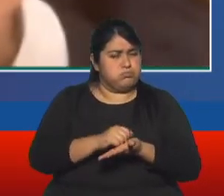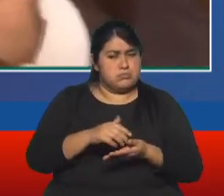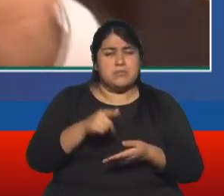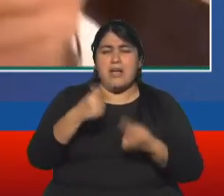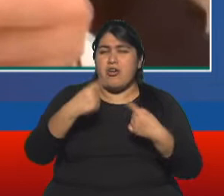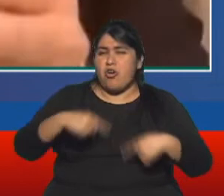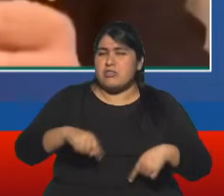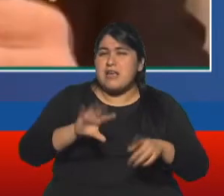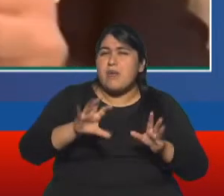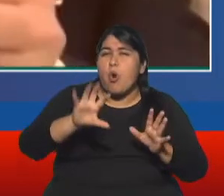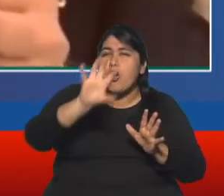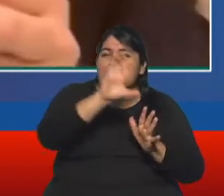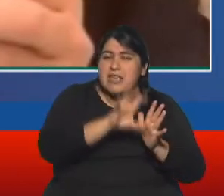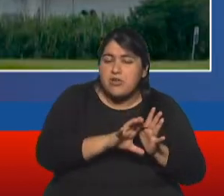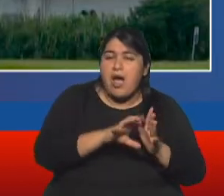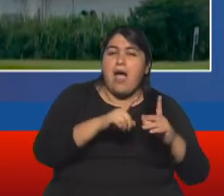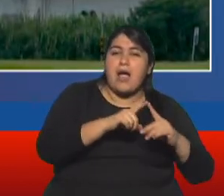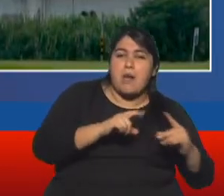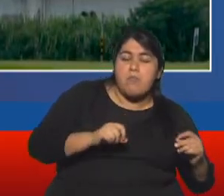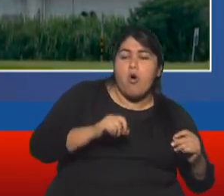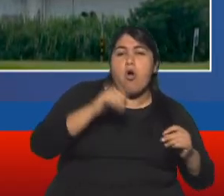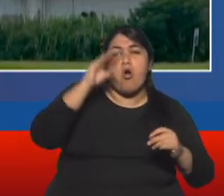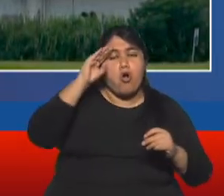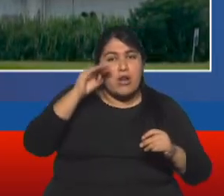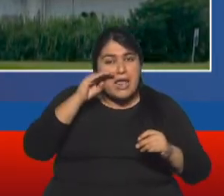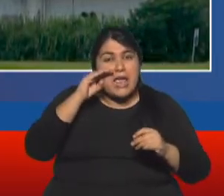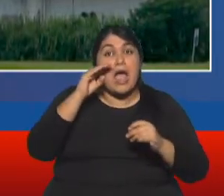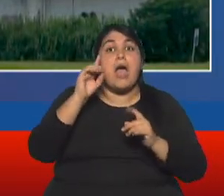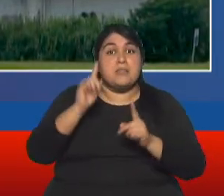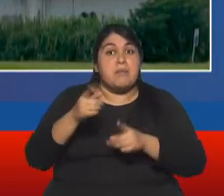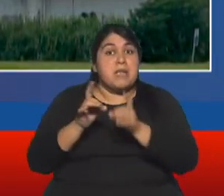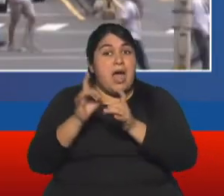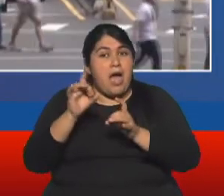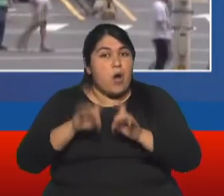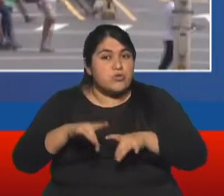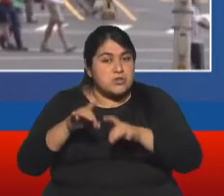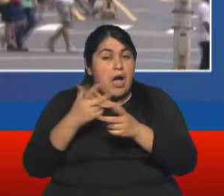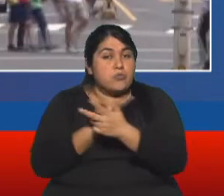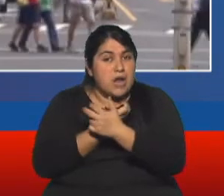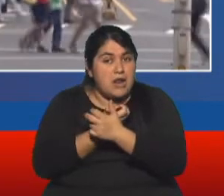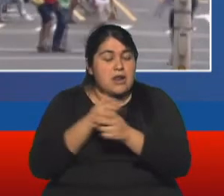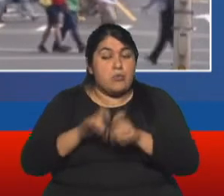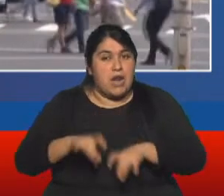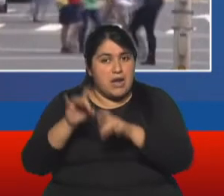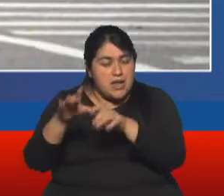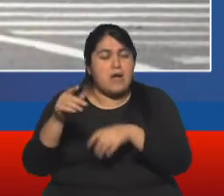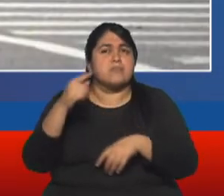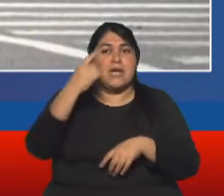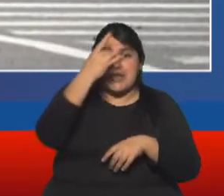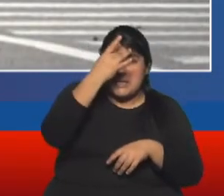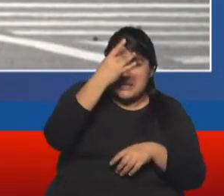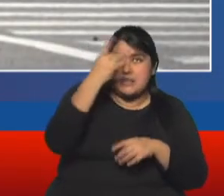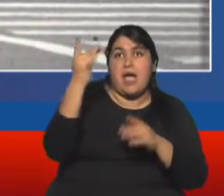actores regionales, Japón, Corea del Sur, incluso Australia e India, por supuesto junto con